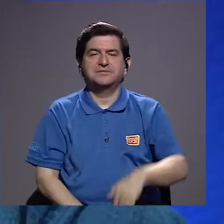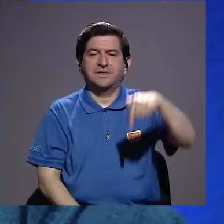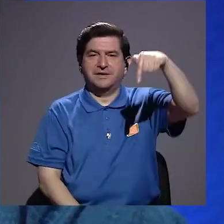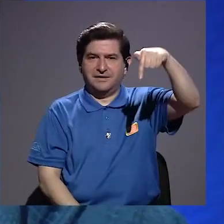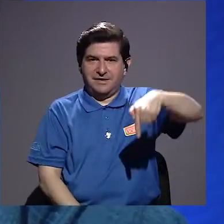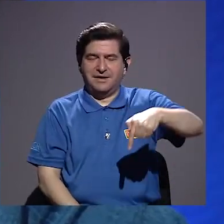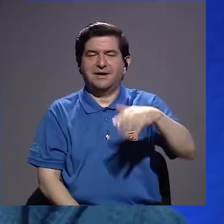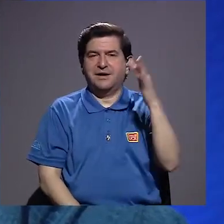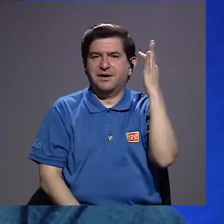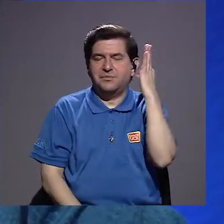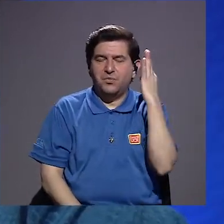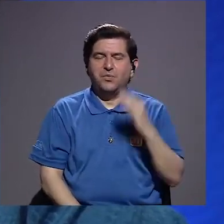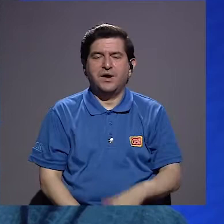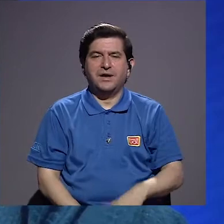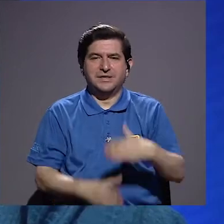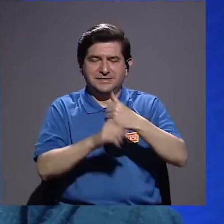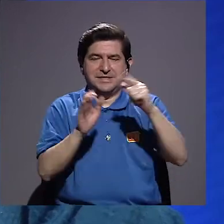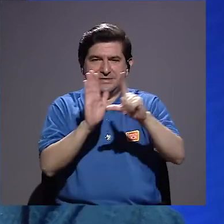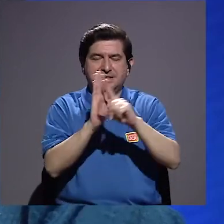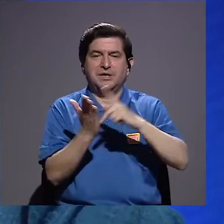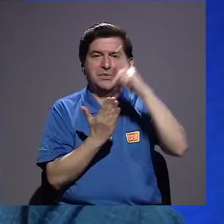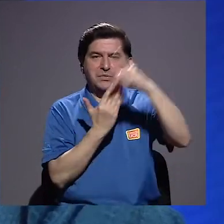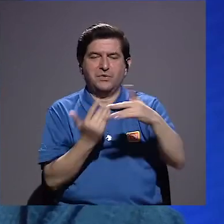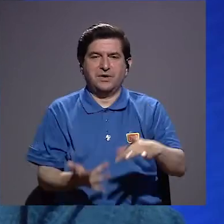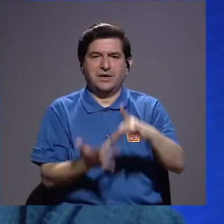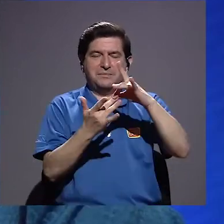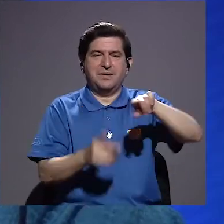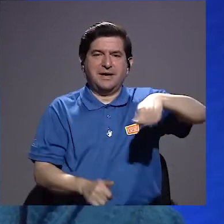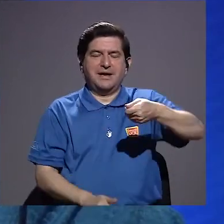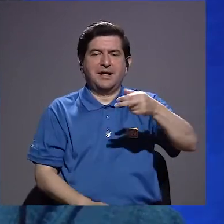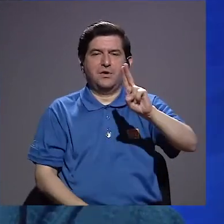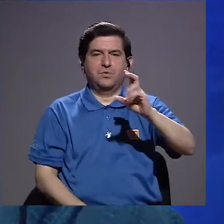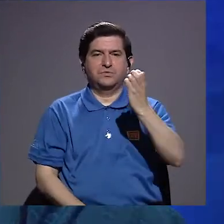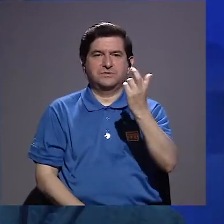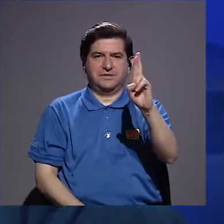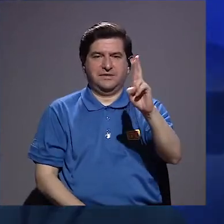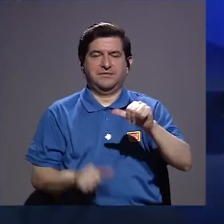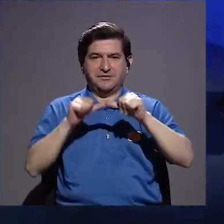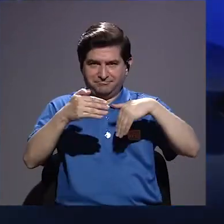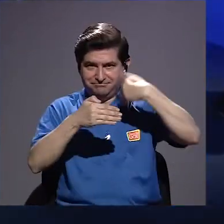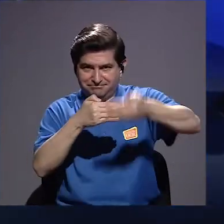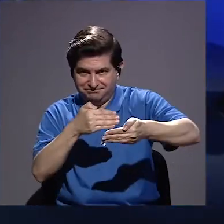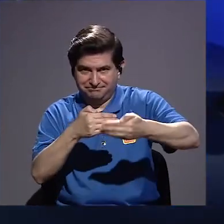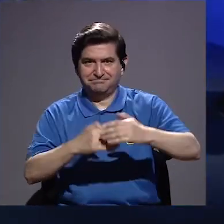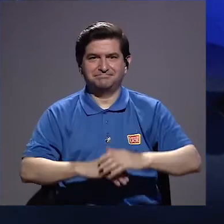en Mujeres de Ley, un programa especial de Canal UCR. Ya regresamos.